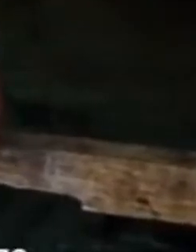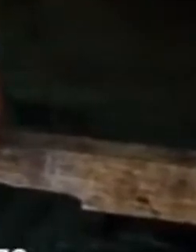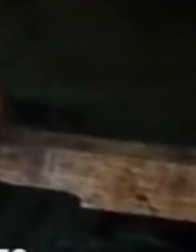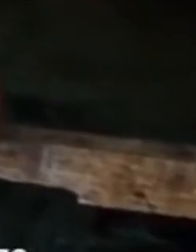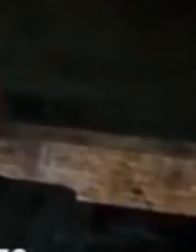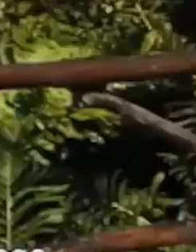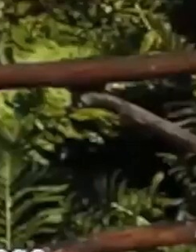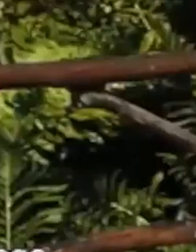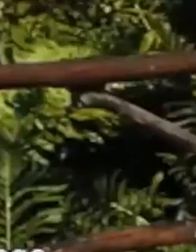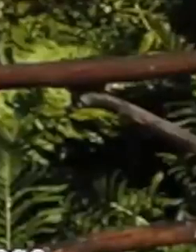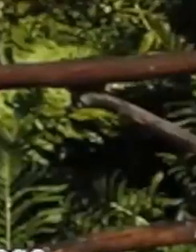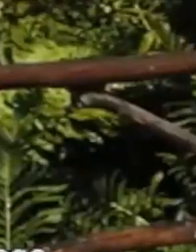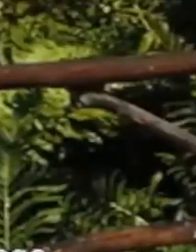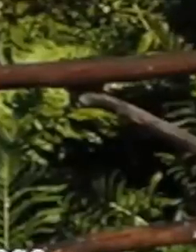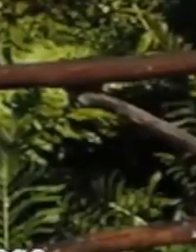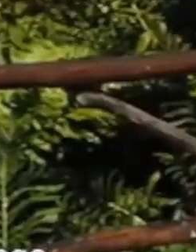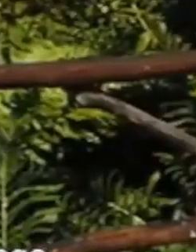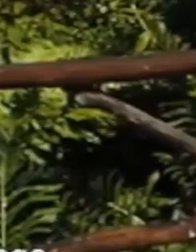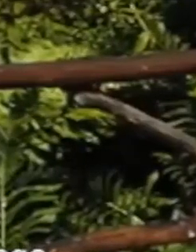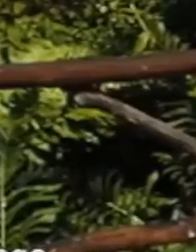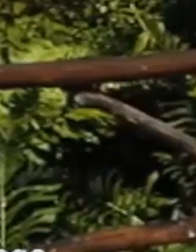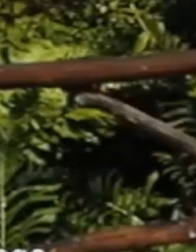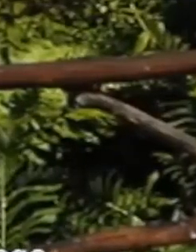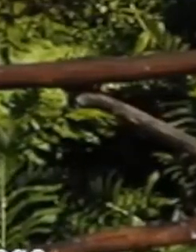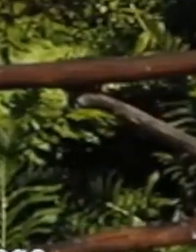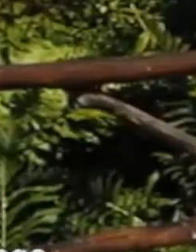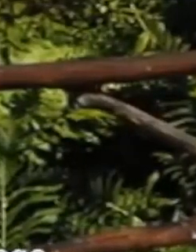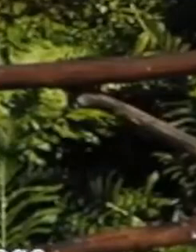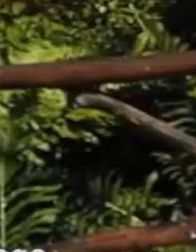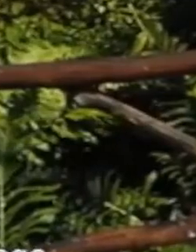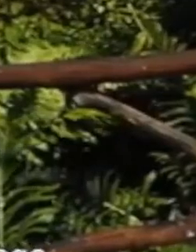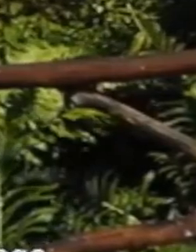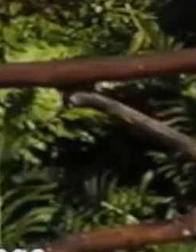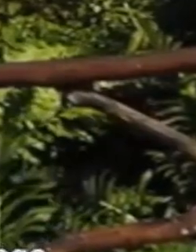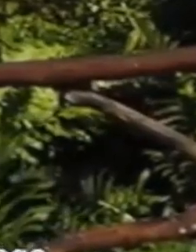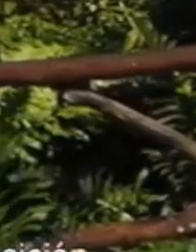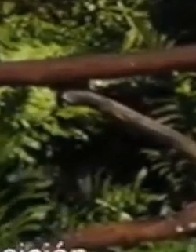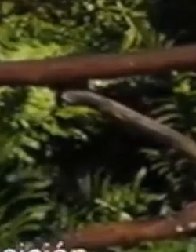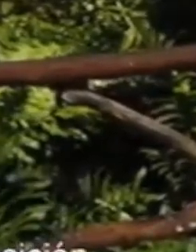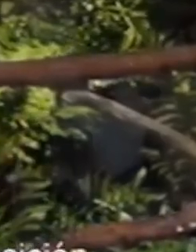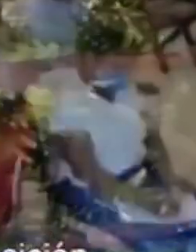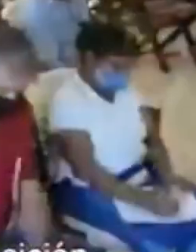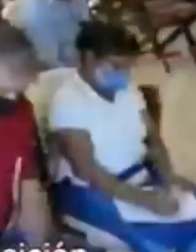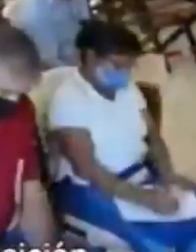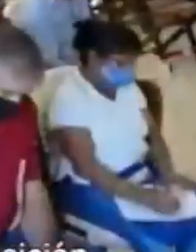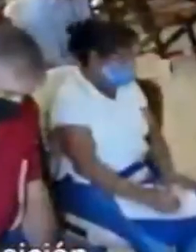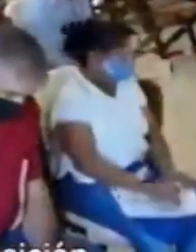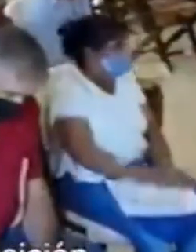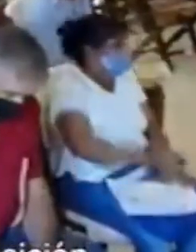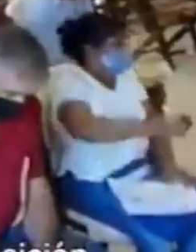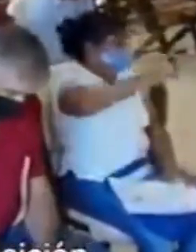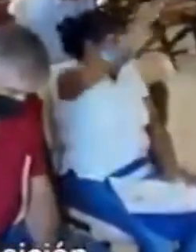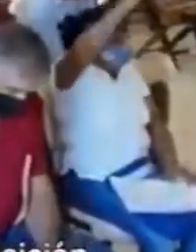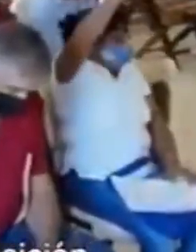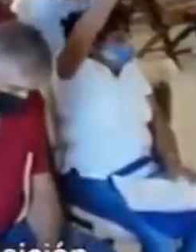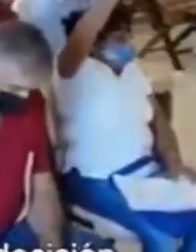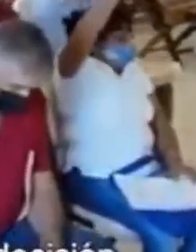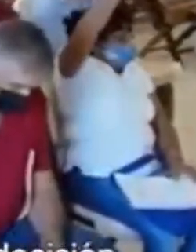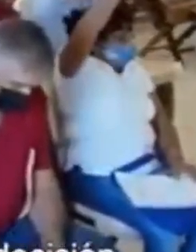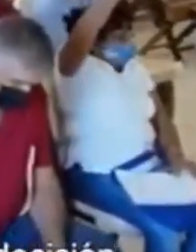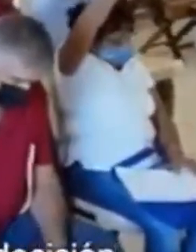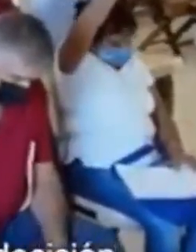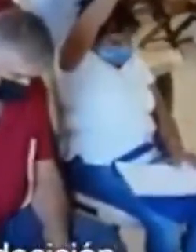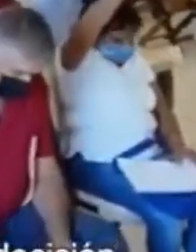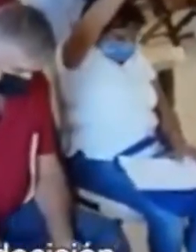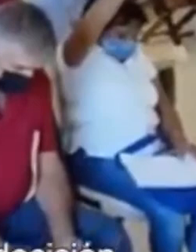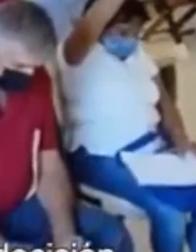el trazo. Fueron como unos 2 meses de diálogo, mesas de trabajo. No hubo nada de imposición. Aquí